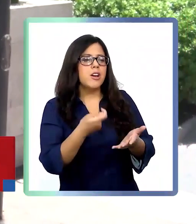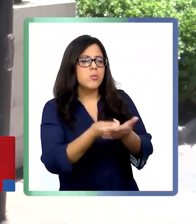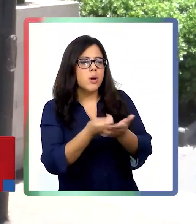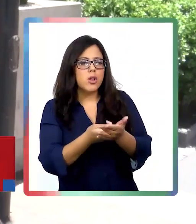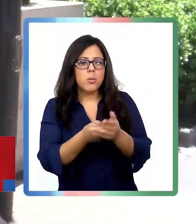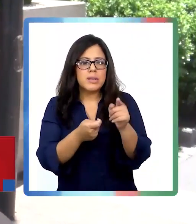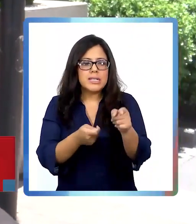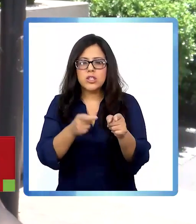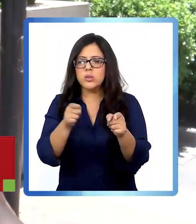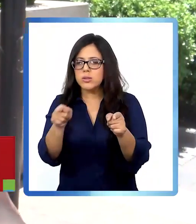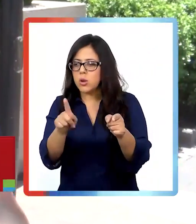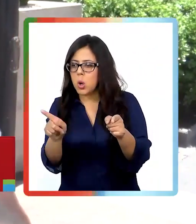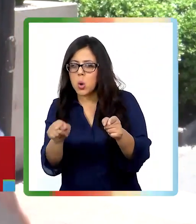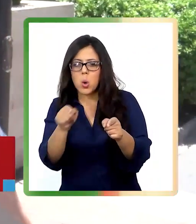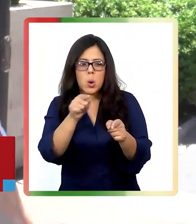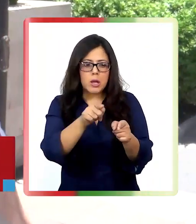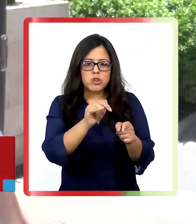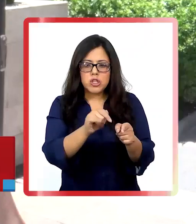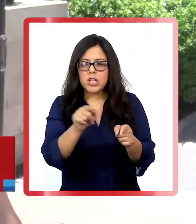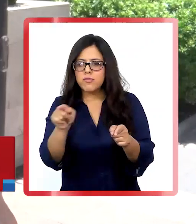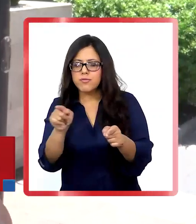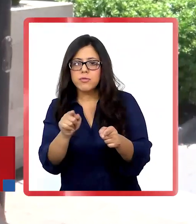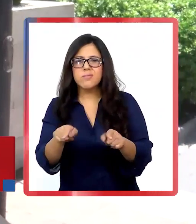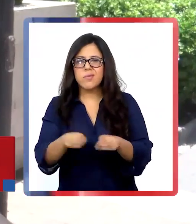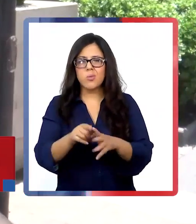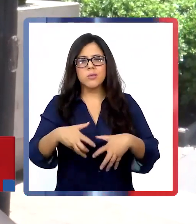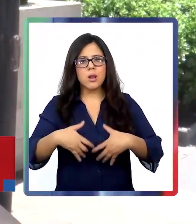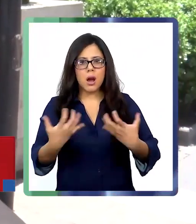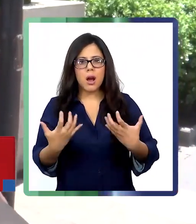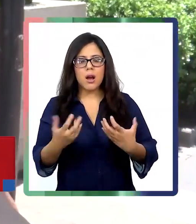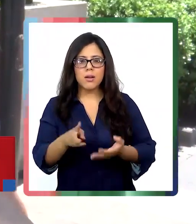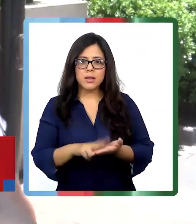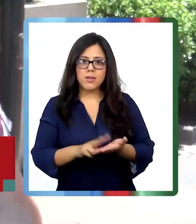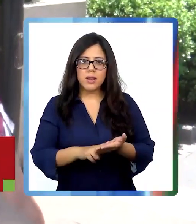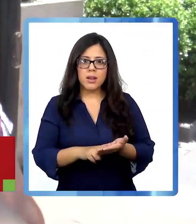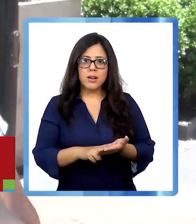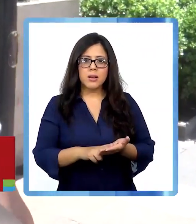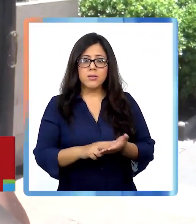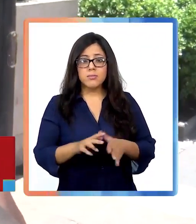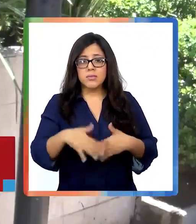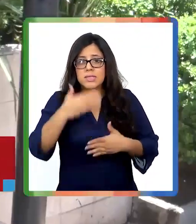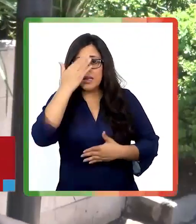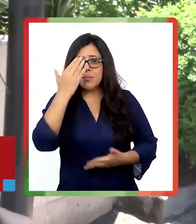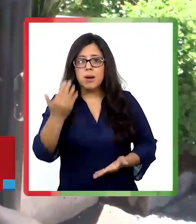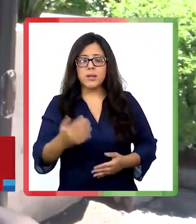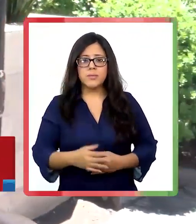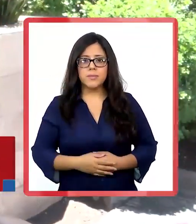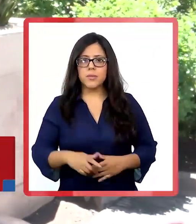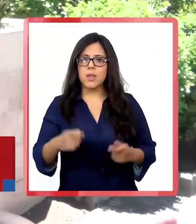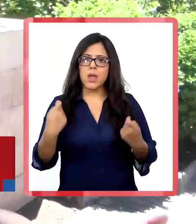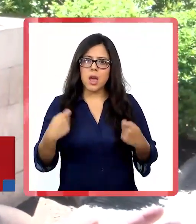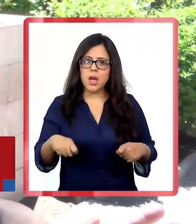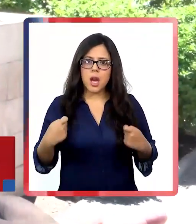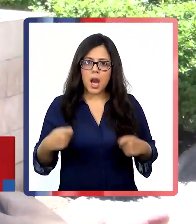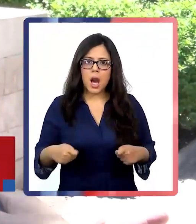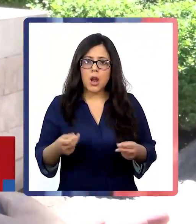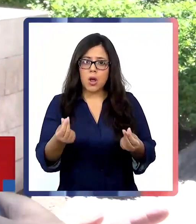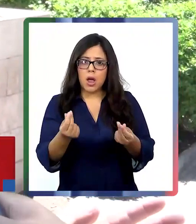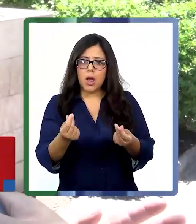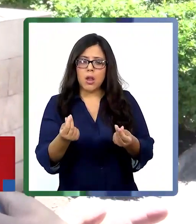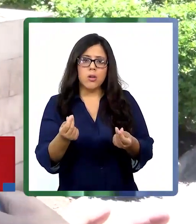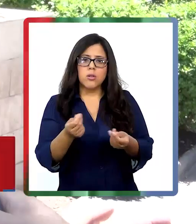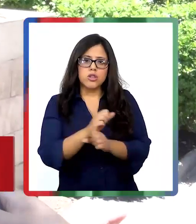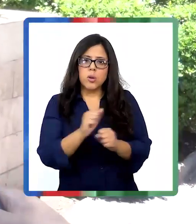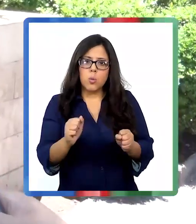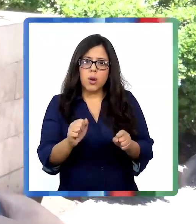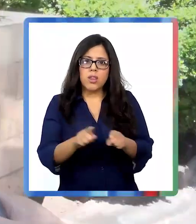no. Y así algo que da rabia en realidad, uno se siente mal. Demasiado caro, los dineros no alcanzan,